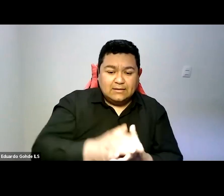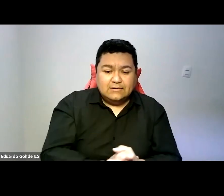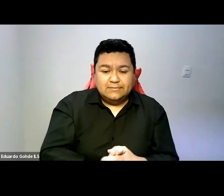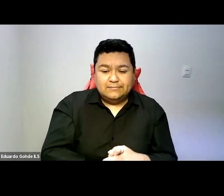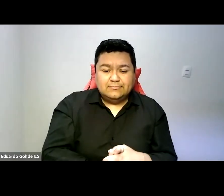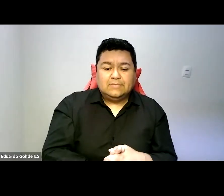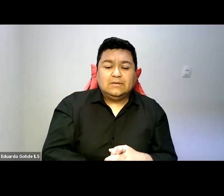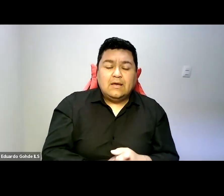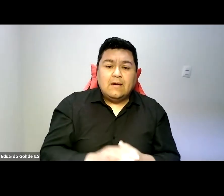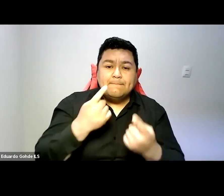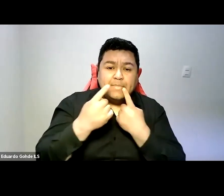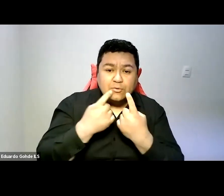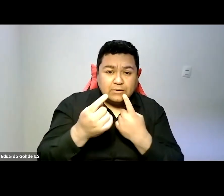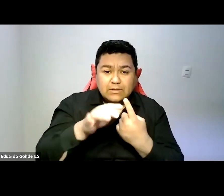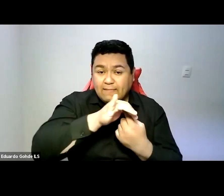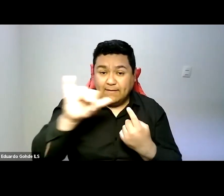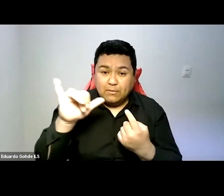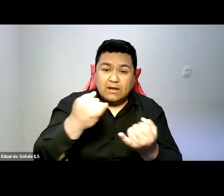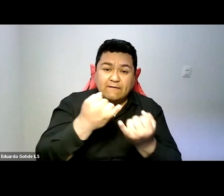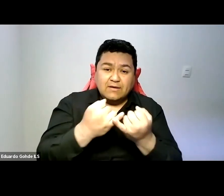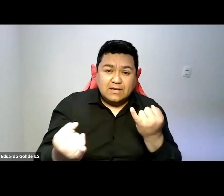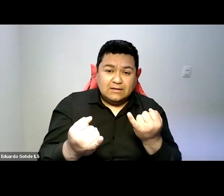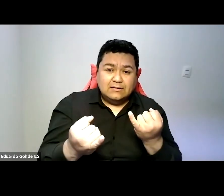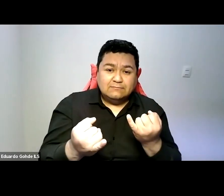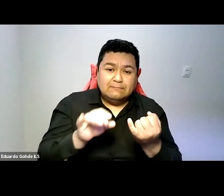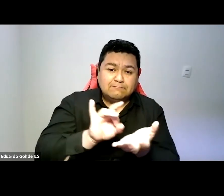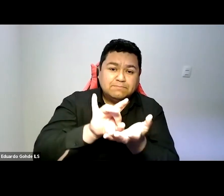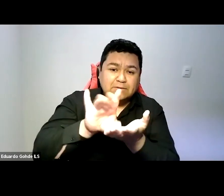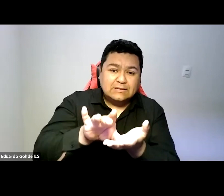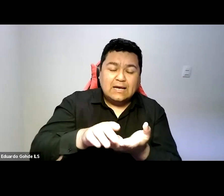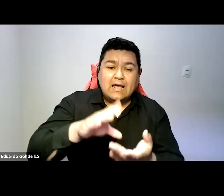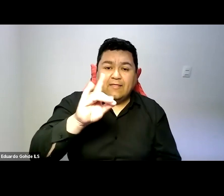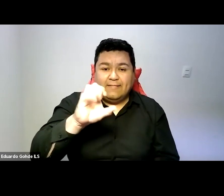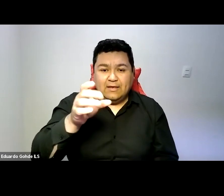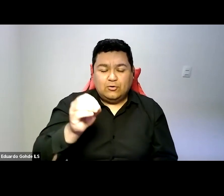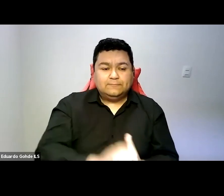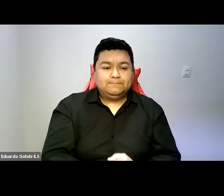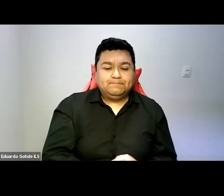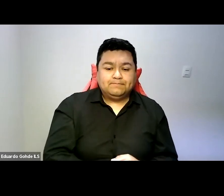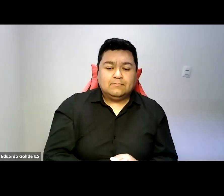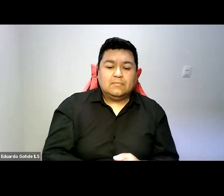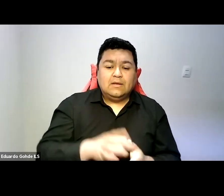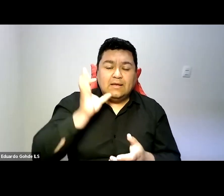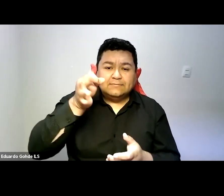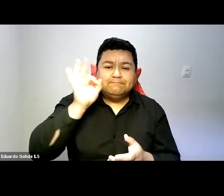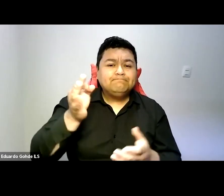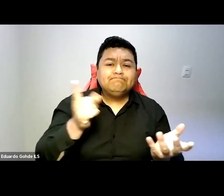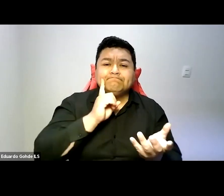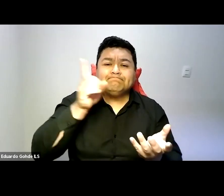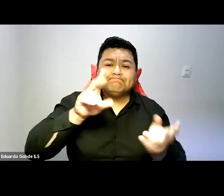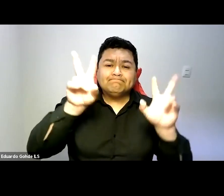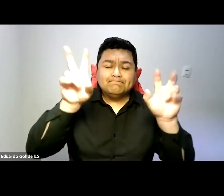preguntas y planteárselas al final a nuestro invitado. La conferencia inaugural de hoy estará a cargo del